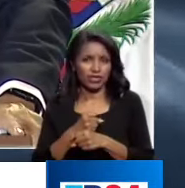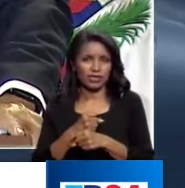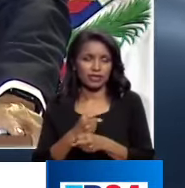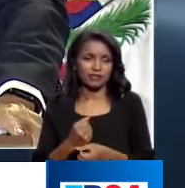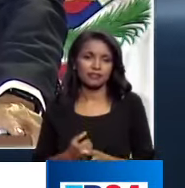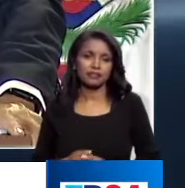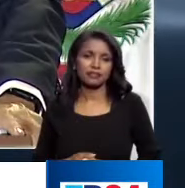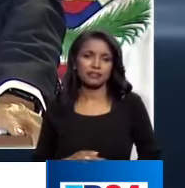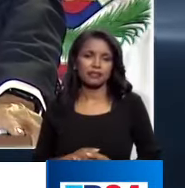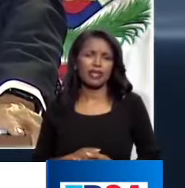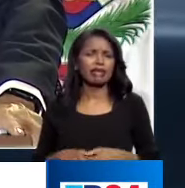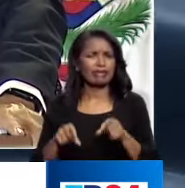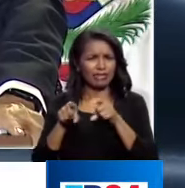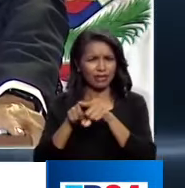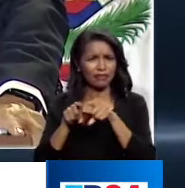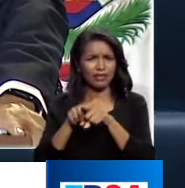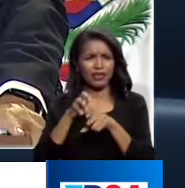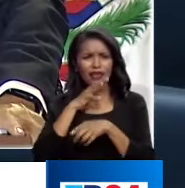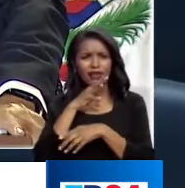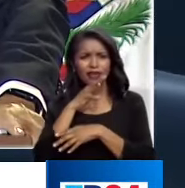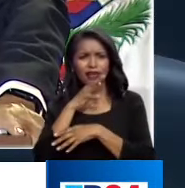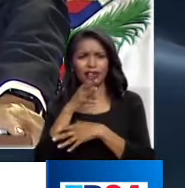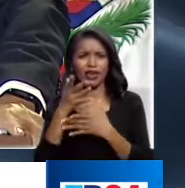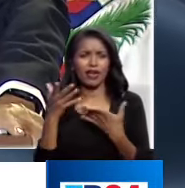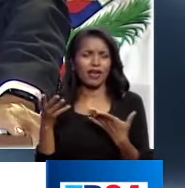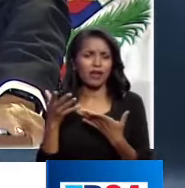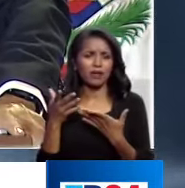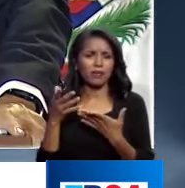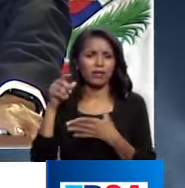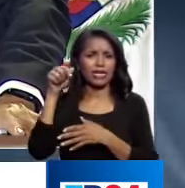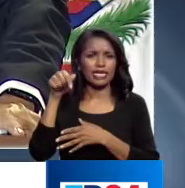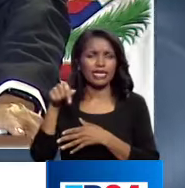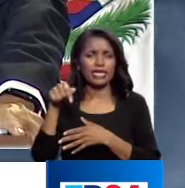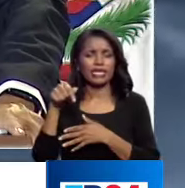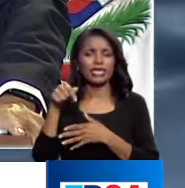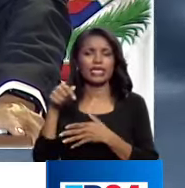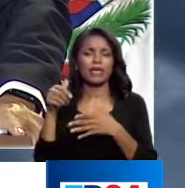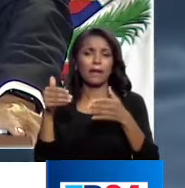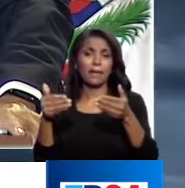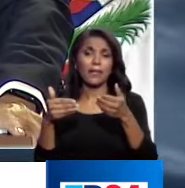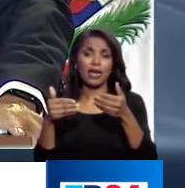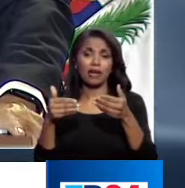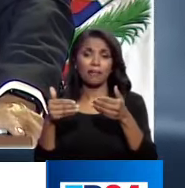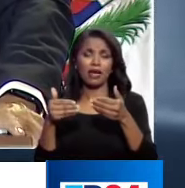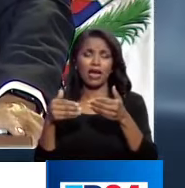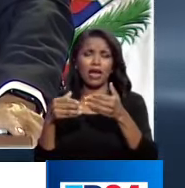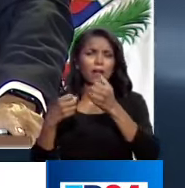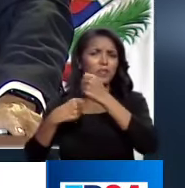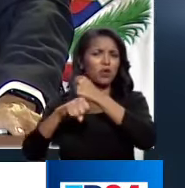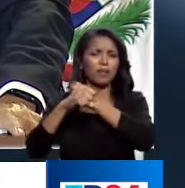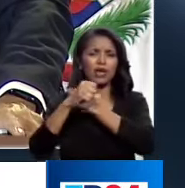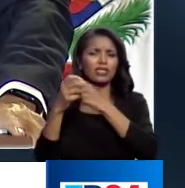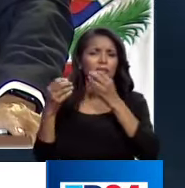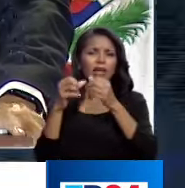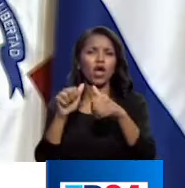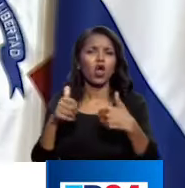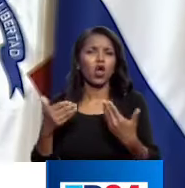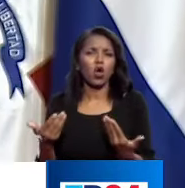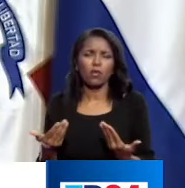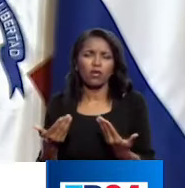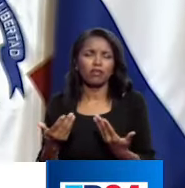atención dentro de sus propuestas que habla de una marca país de la que adolecemos hace muchísimo tiempo. ¿Cómo haría este trabajo?